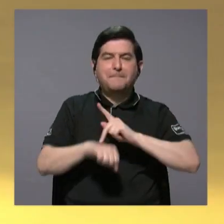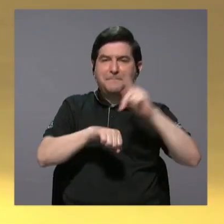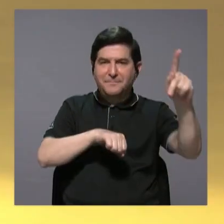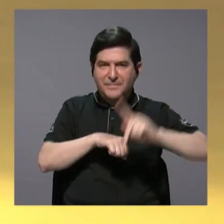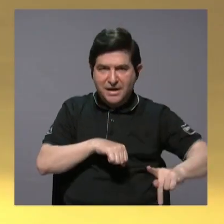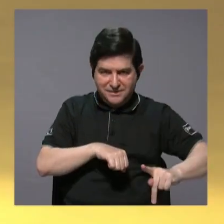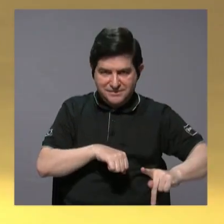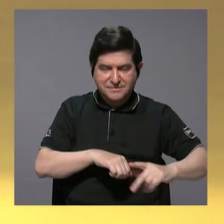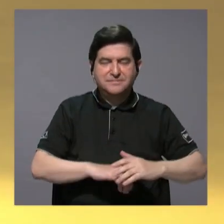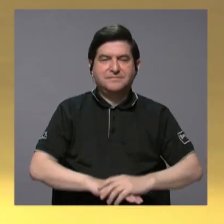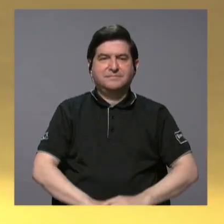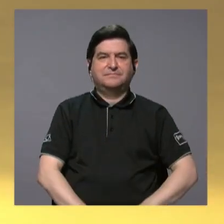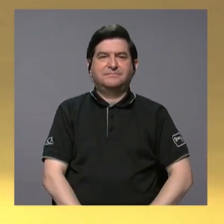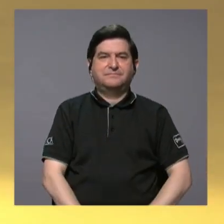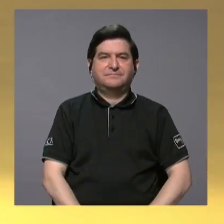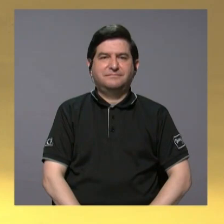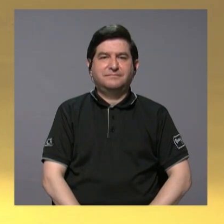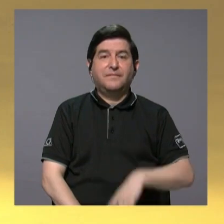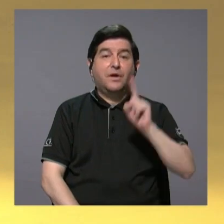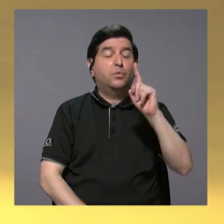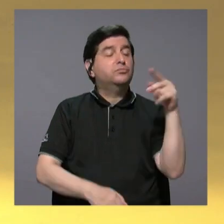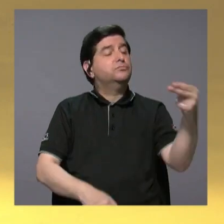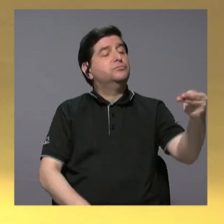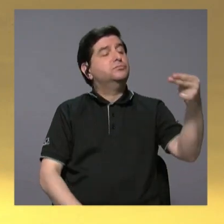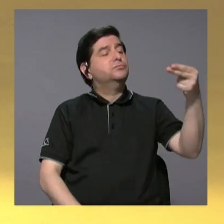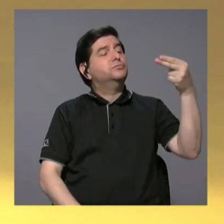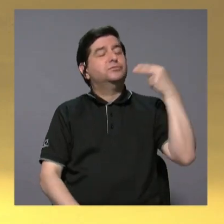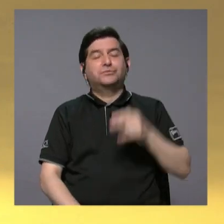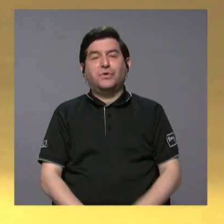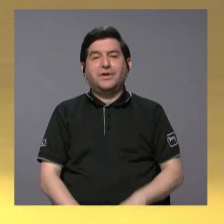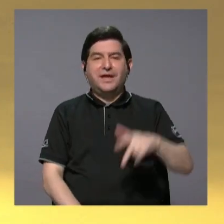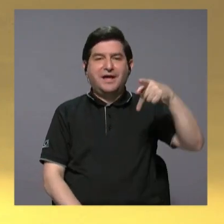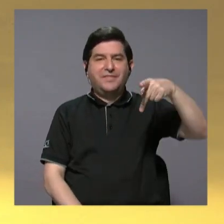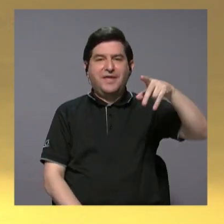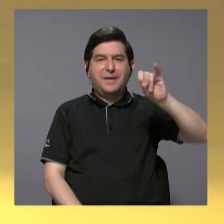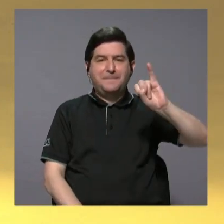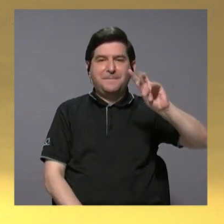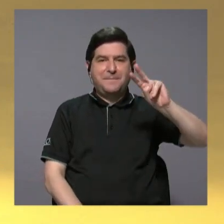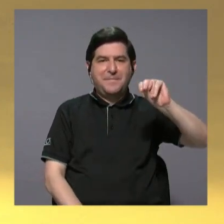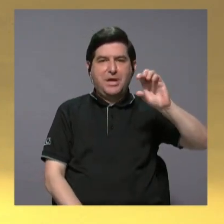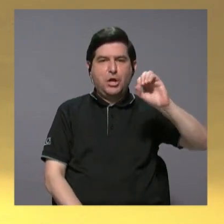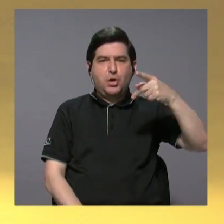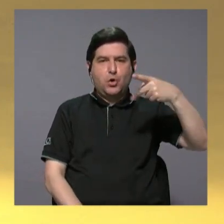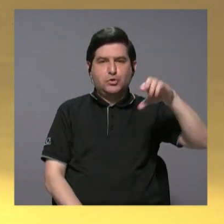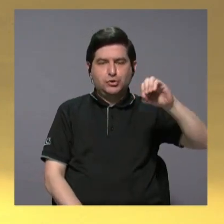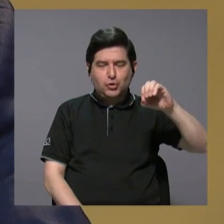y hay una historia sobre Pinocho que,